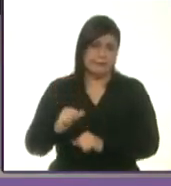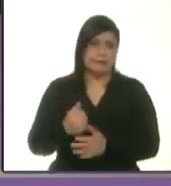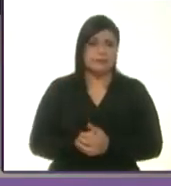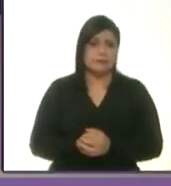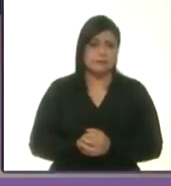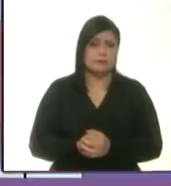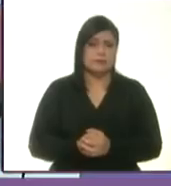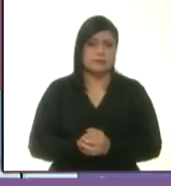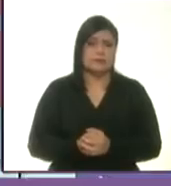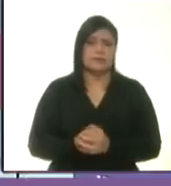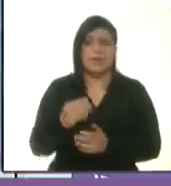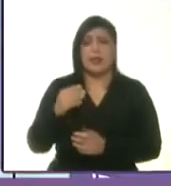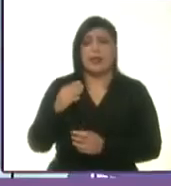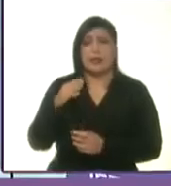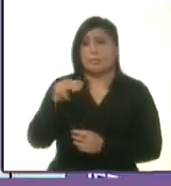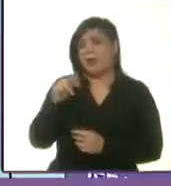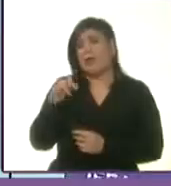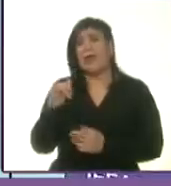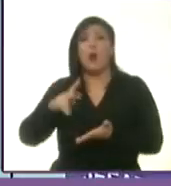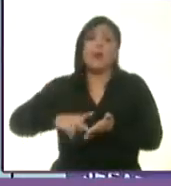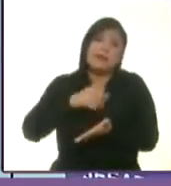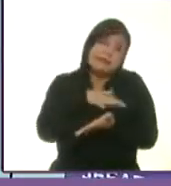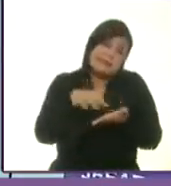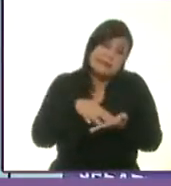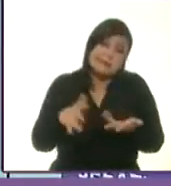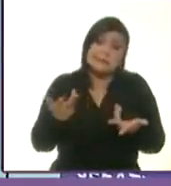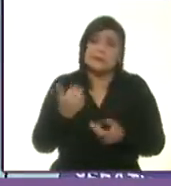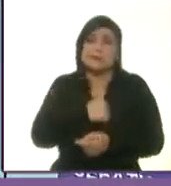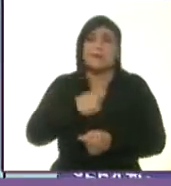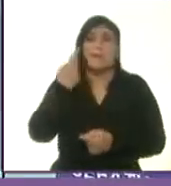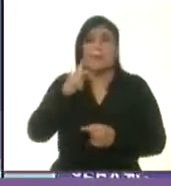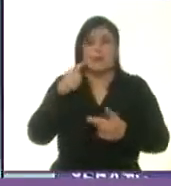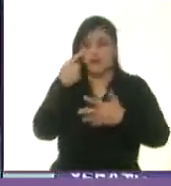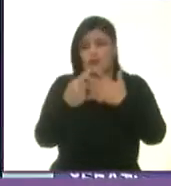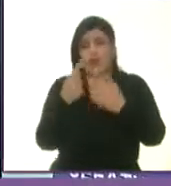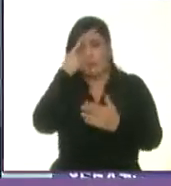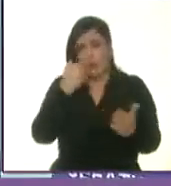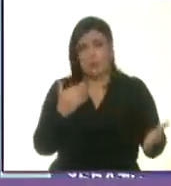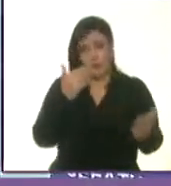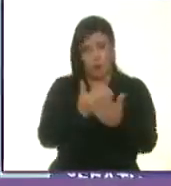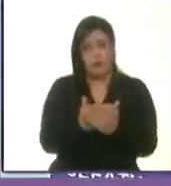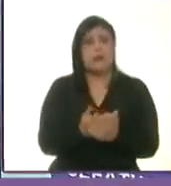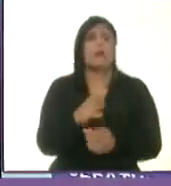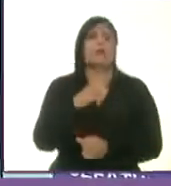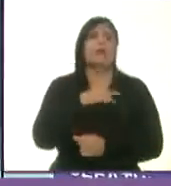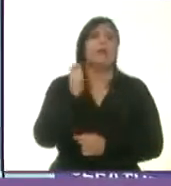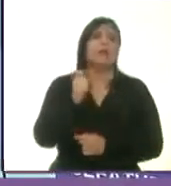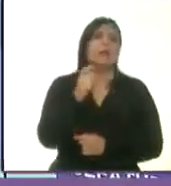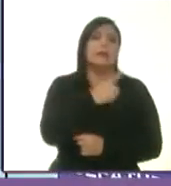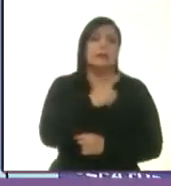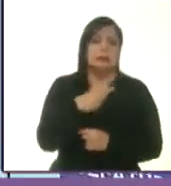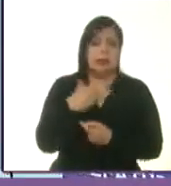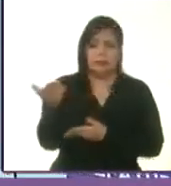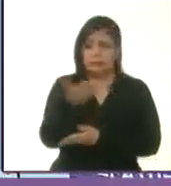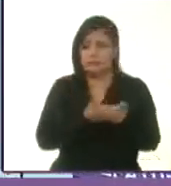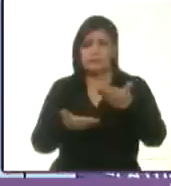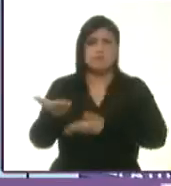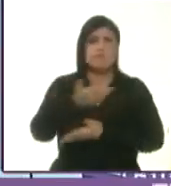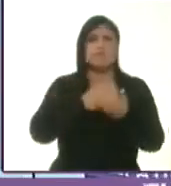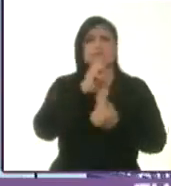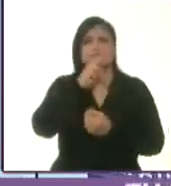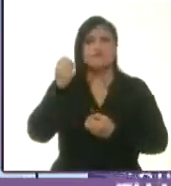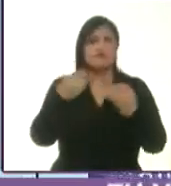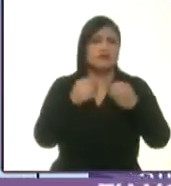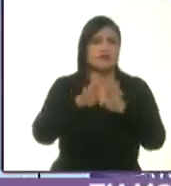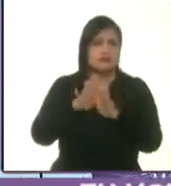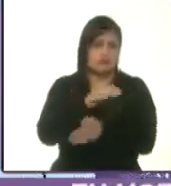marianas volviste a leer pero vas a las propuestas para generar una mejor convivencia metropolitana lo que